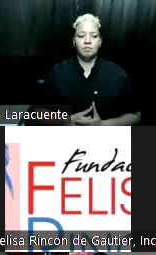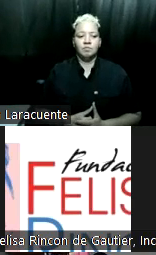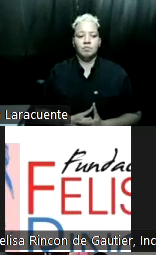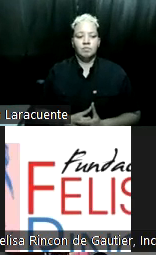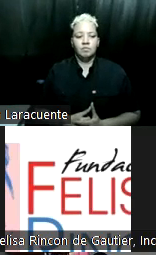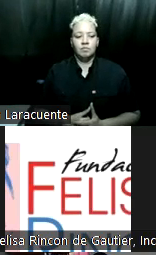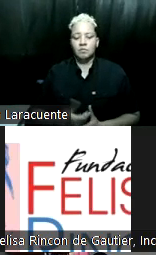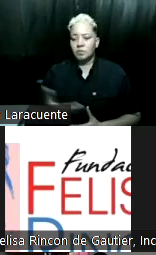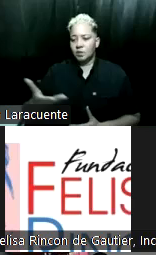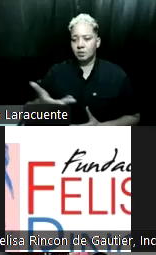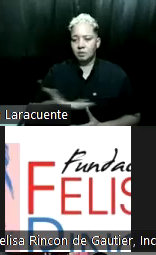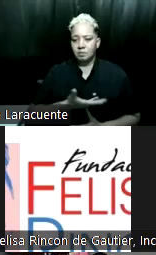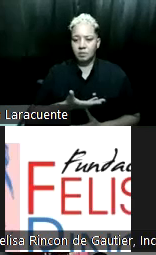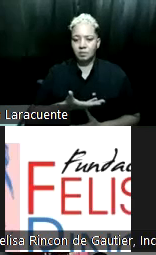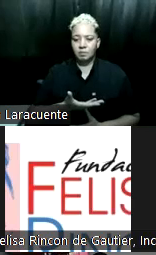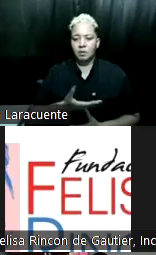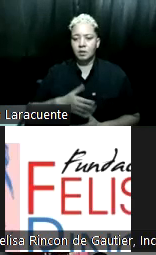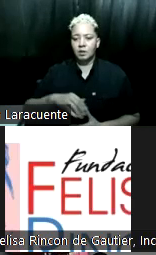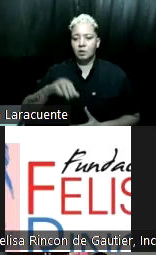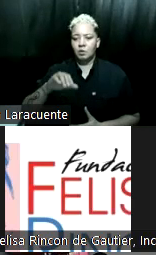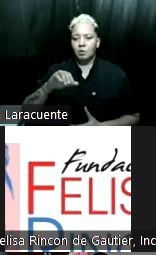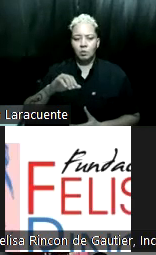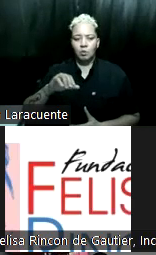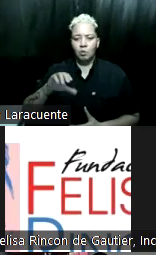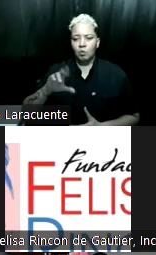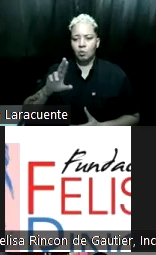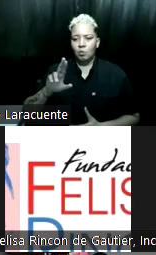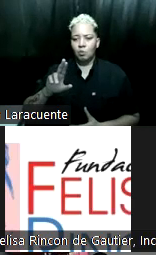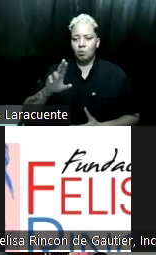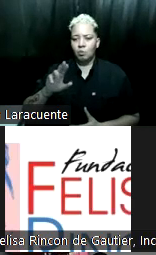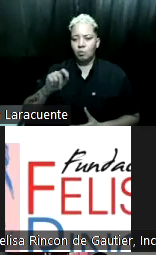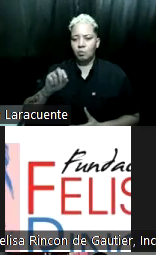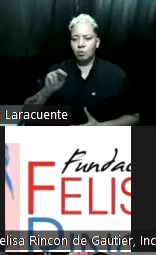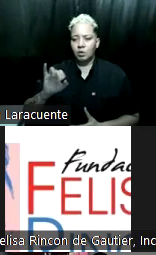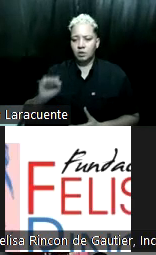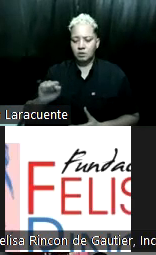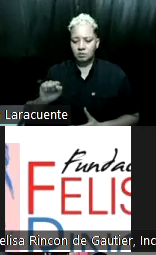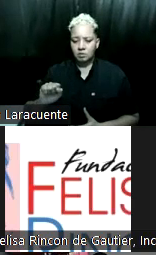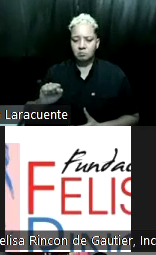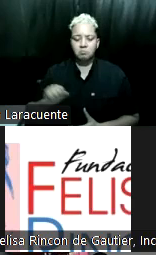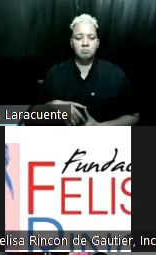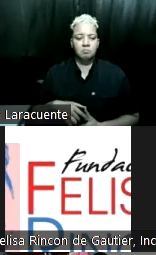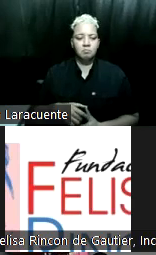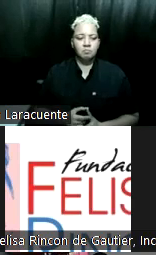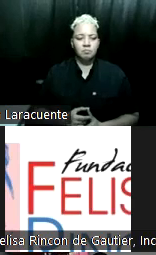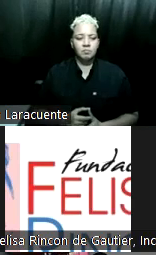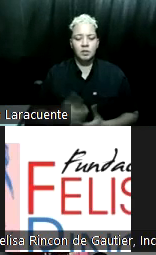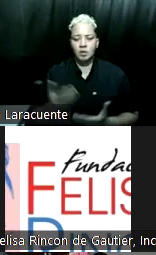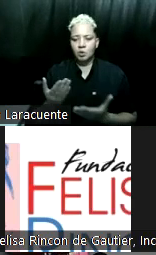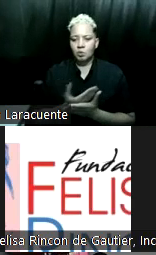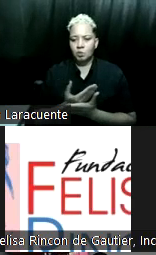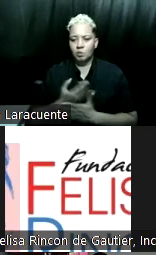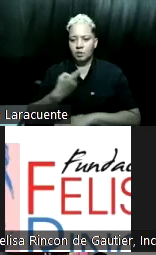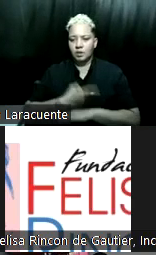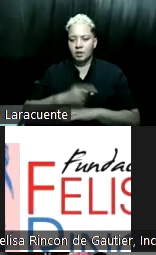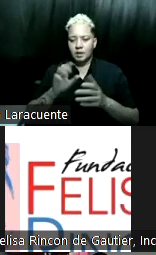Bienvenida a los cupones, dice otro artículo de estos días, del Nuevo Día,